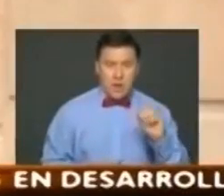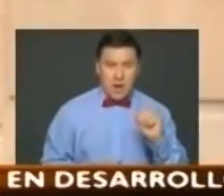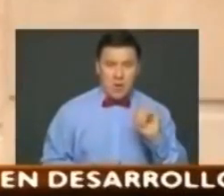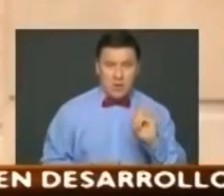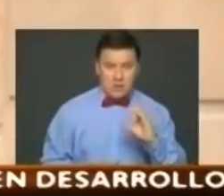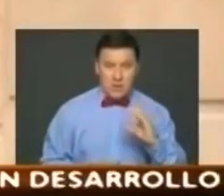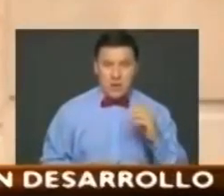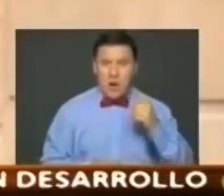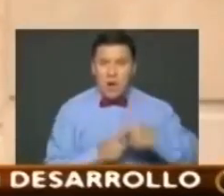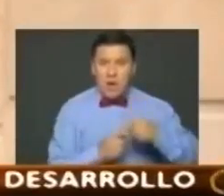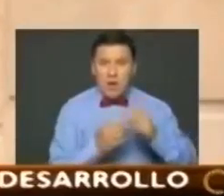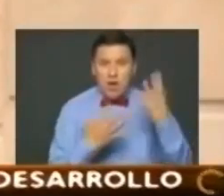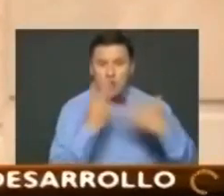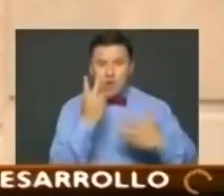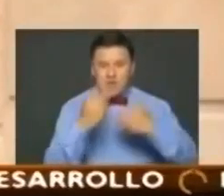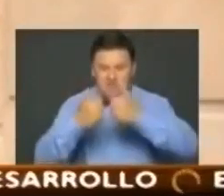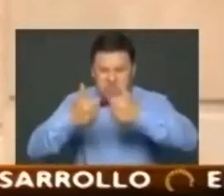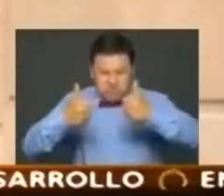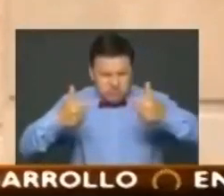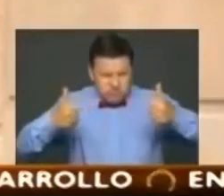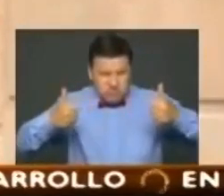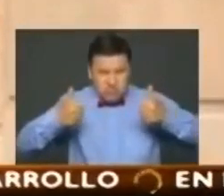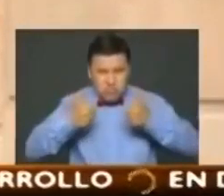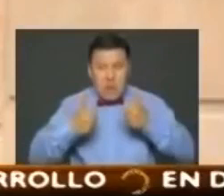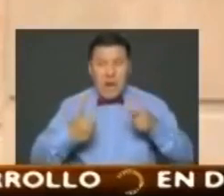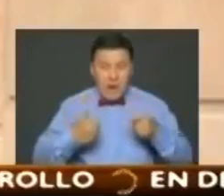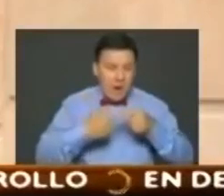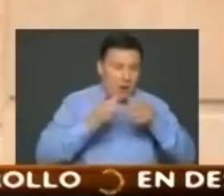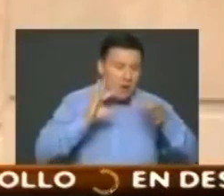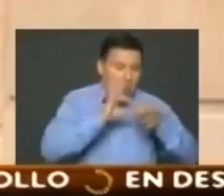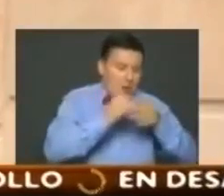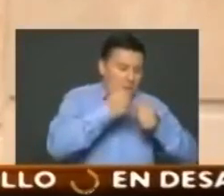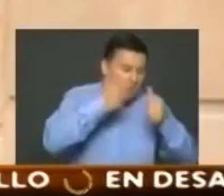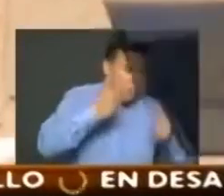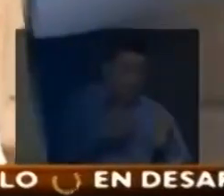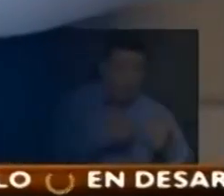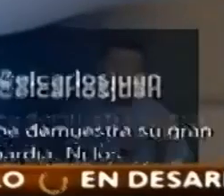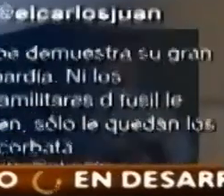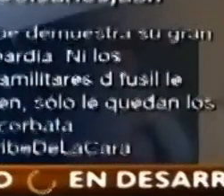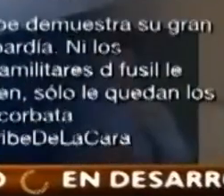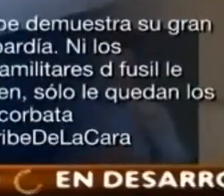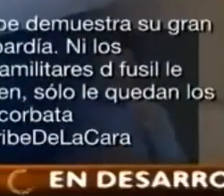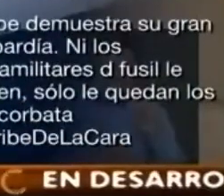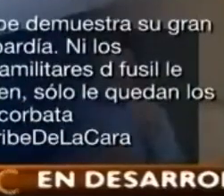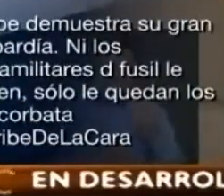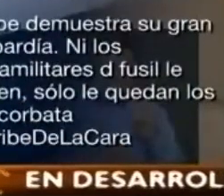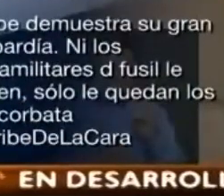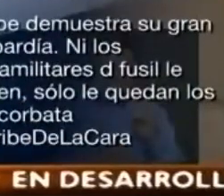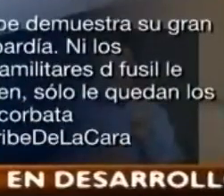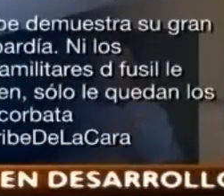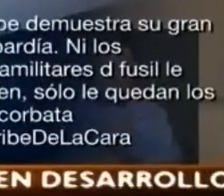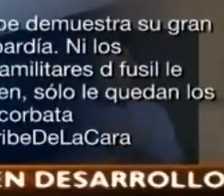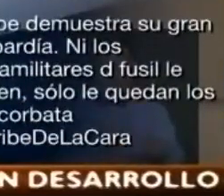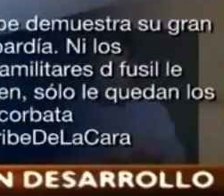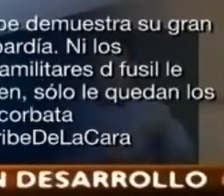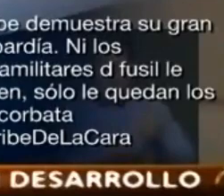hacienda La Carolina, de propiedad de su hermano Santiago Uribe. Bueno, pero digamos, escuchemos las